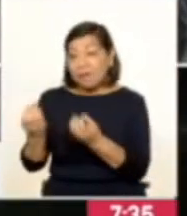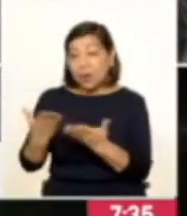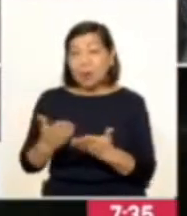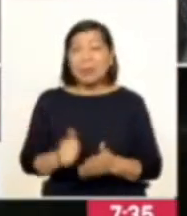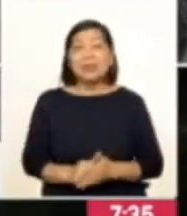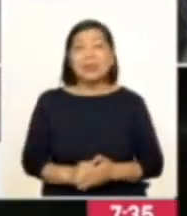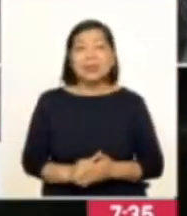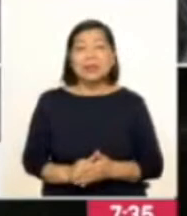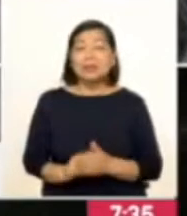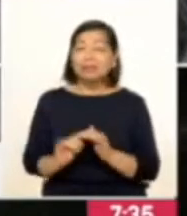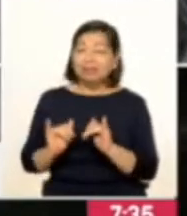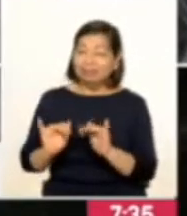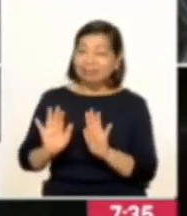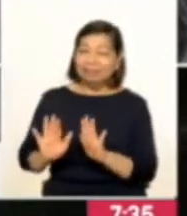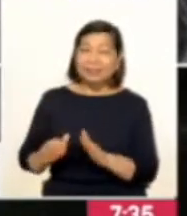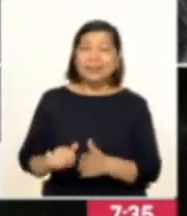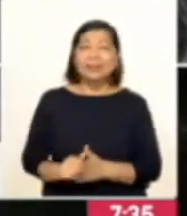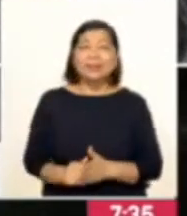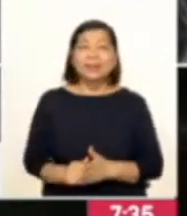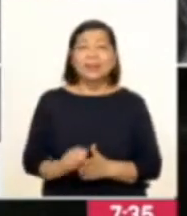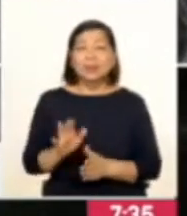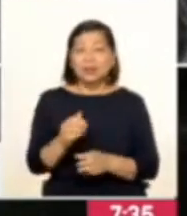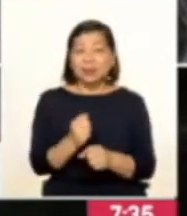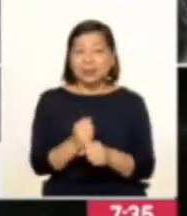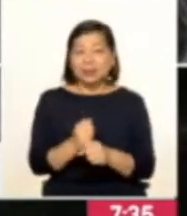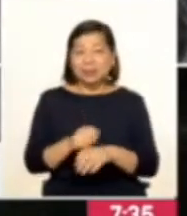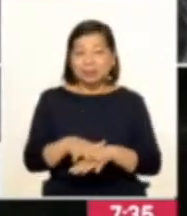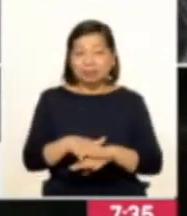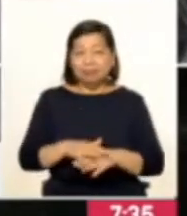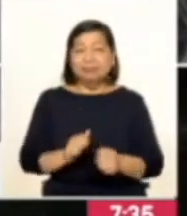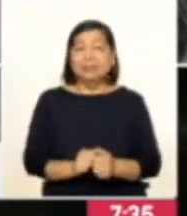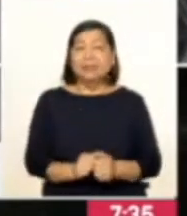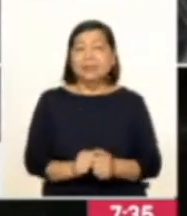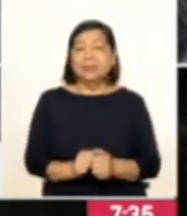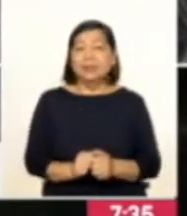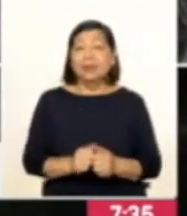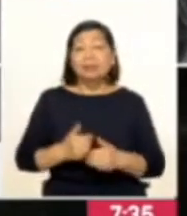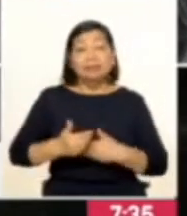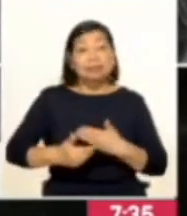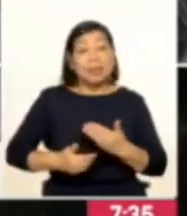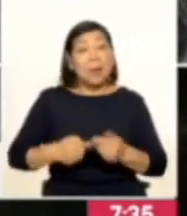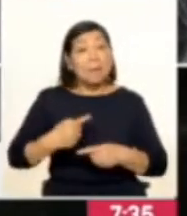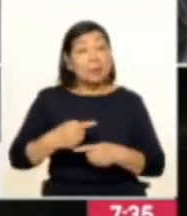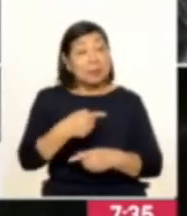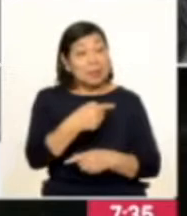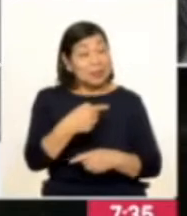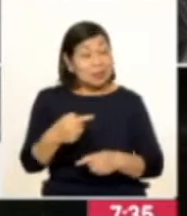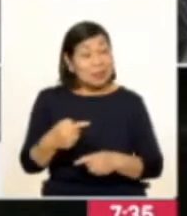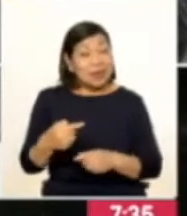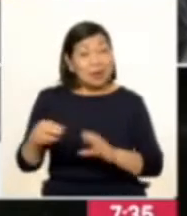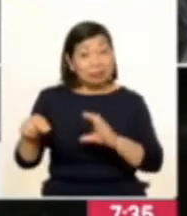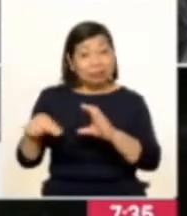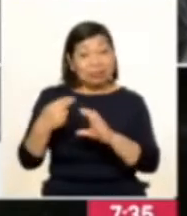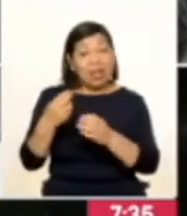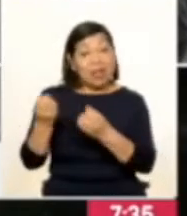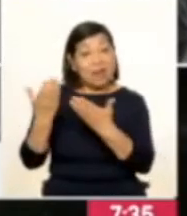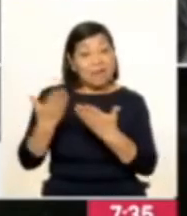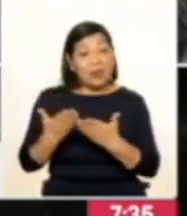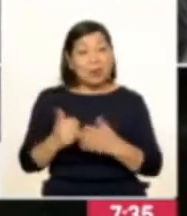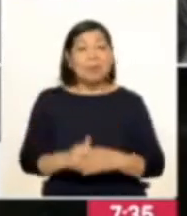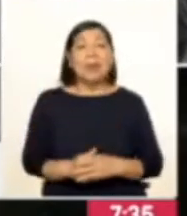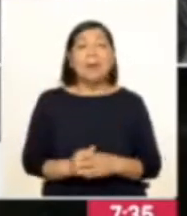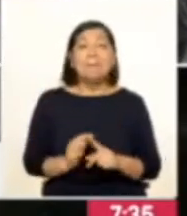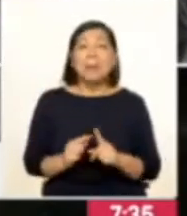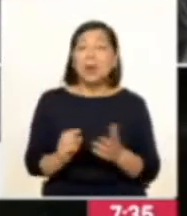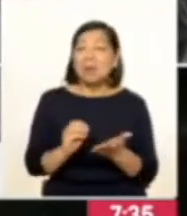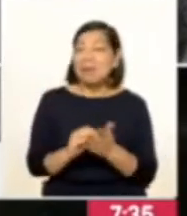y hay que dejar un poco que los auditores hagan su trabajo y seguramente en el transcurso de las próximas semanas se emitirán los informes respectivos pero